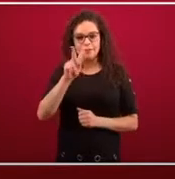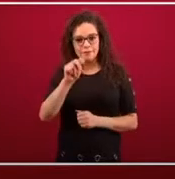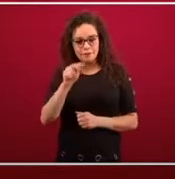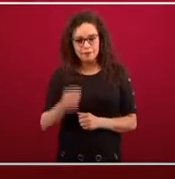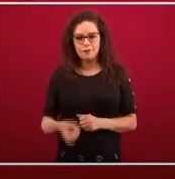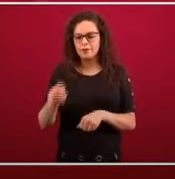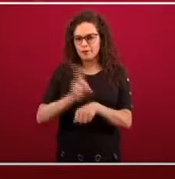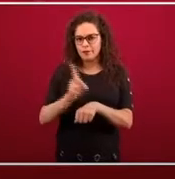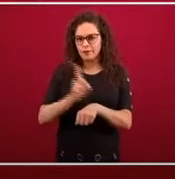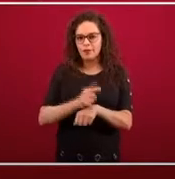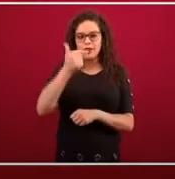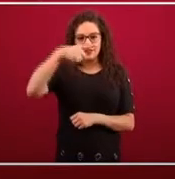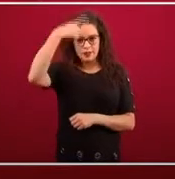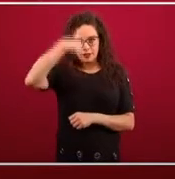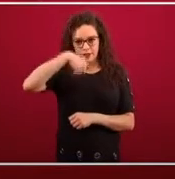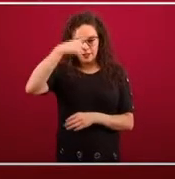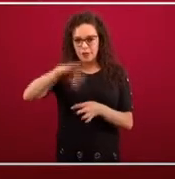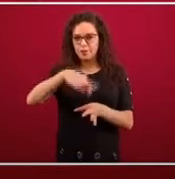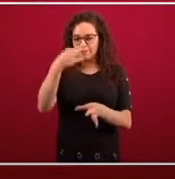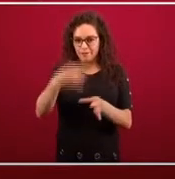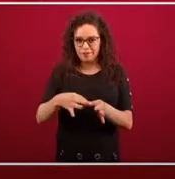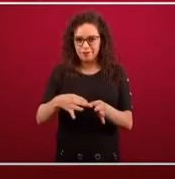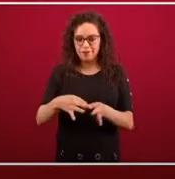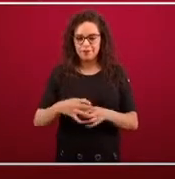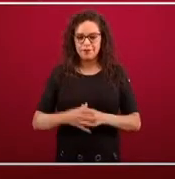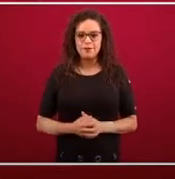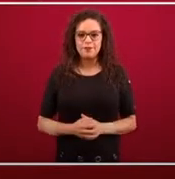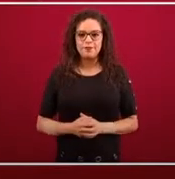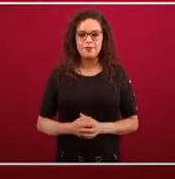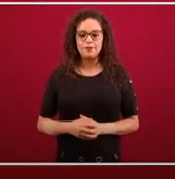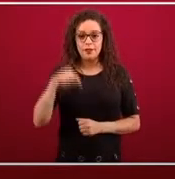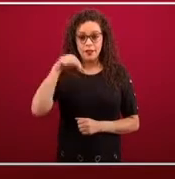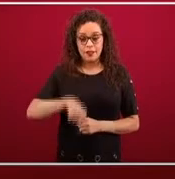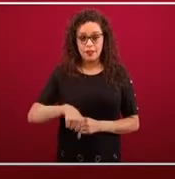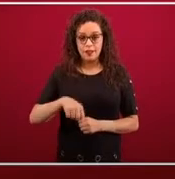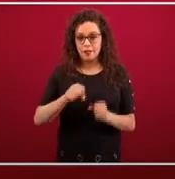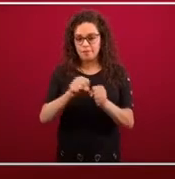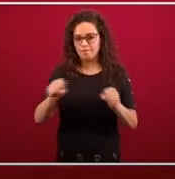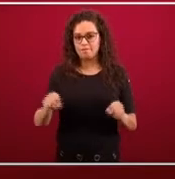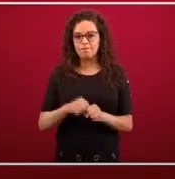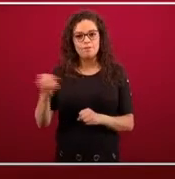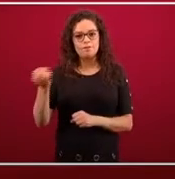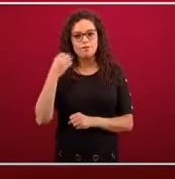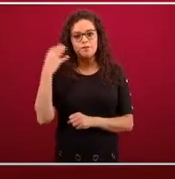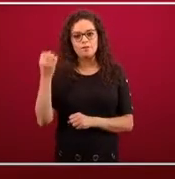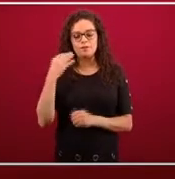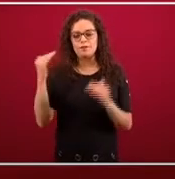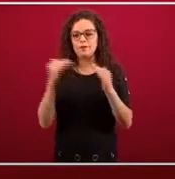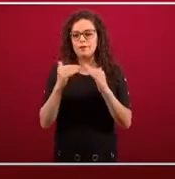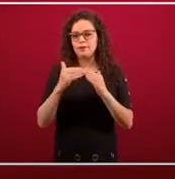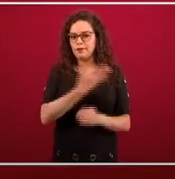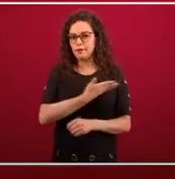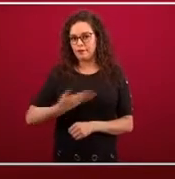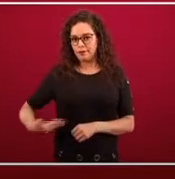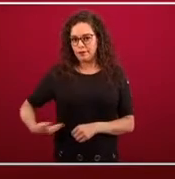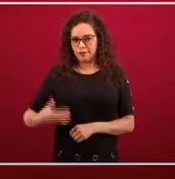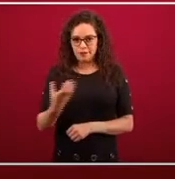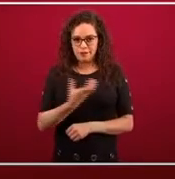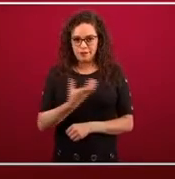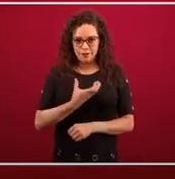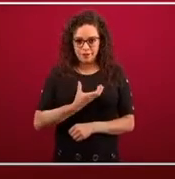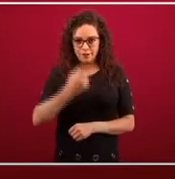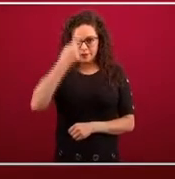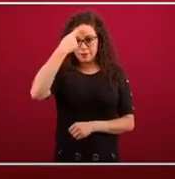we're 7 de la here noche at estamos 7 aquí p.m. en here at our la sala de conference room in conferencias the del National Palacio Conference, in Nacional the para National tener el día de Palace.